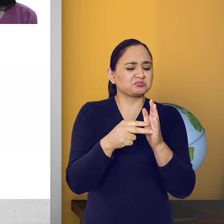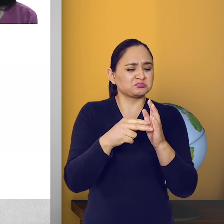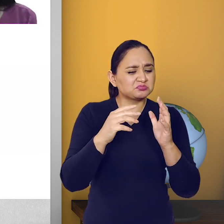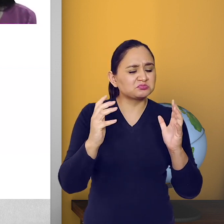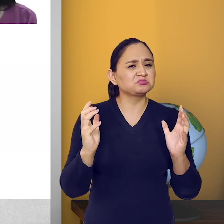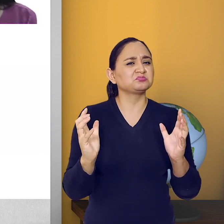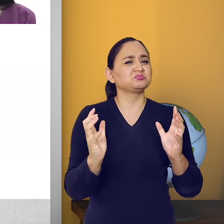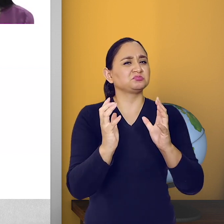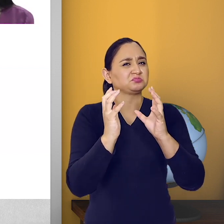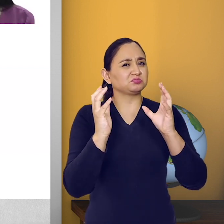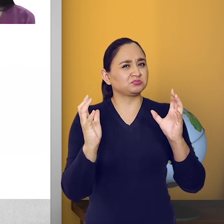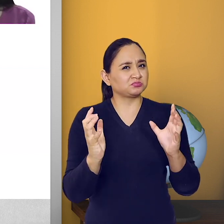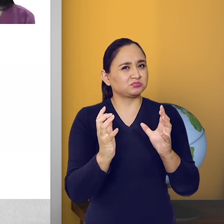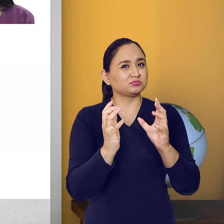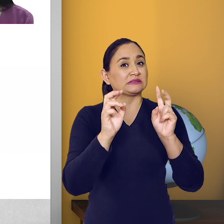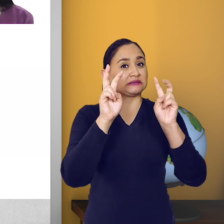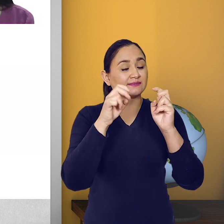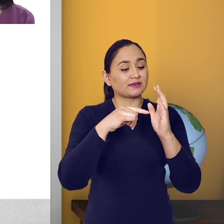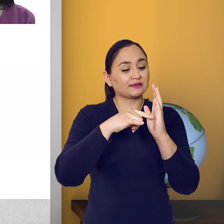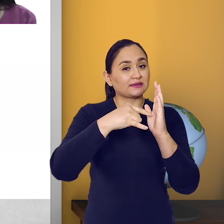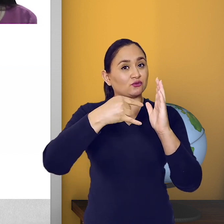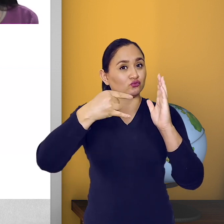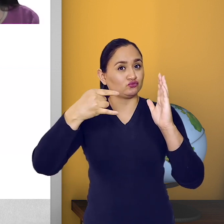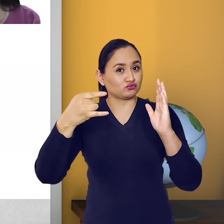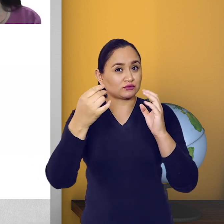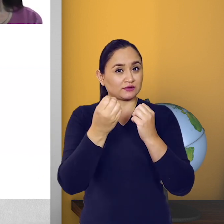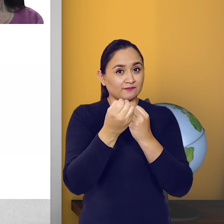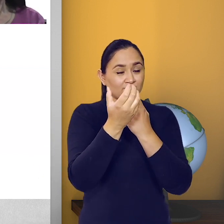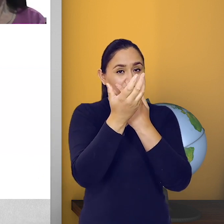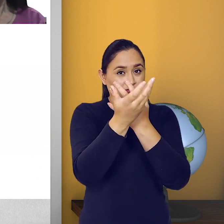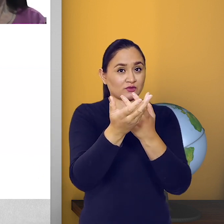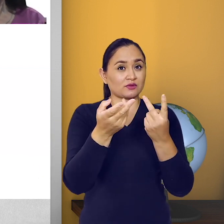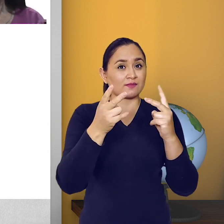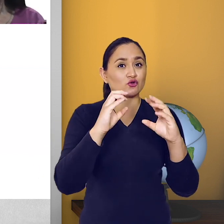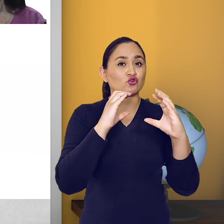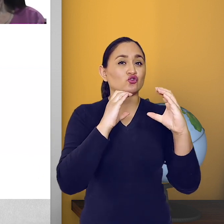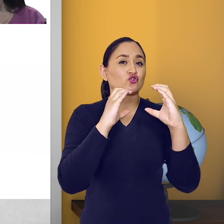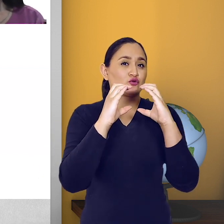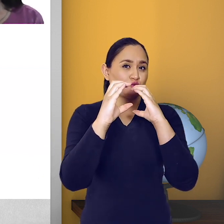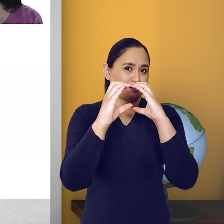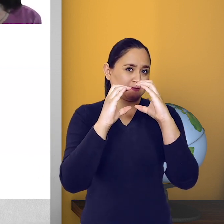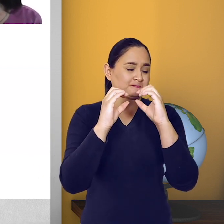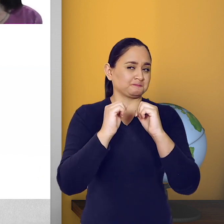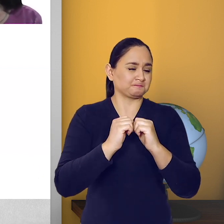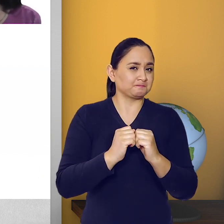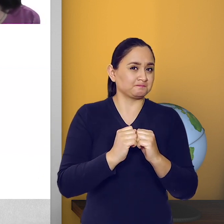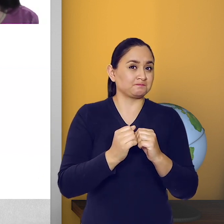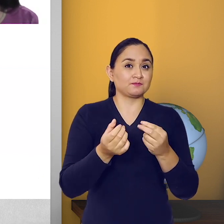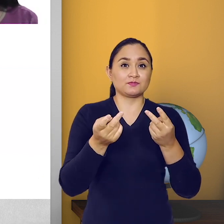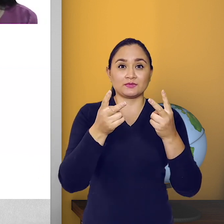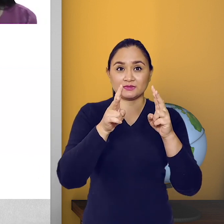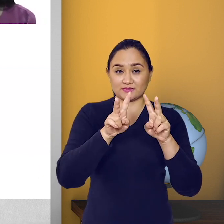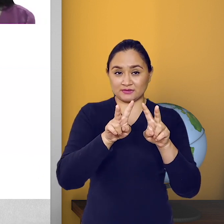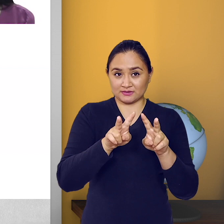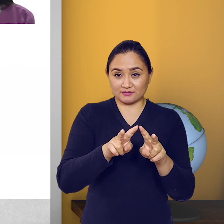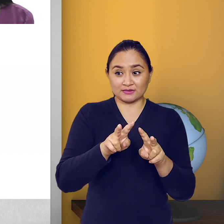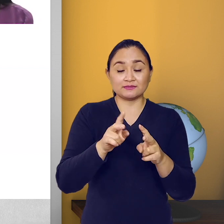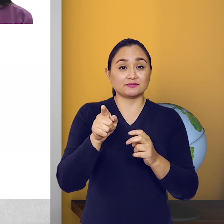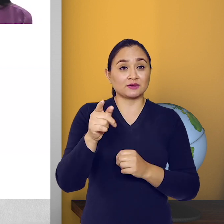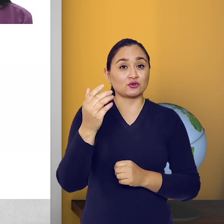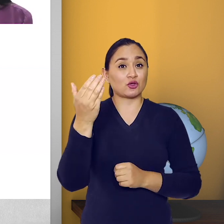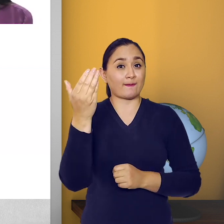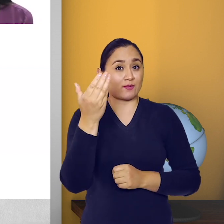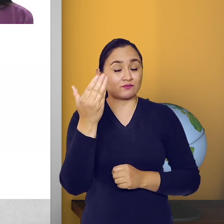que corresponde a tecnologías de la informática y la comunicación. Además de esto, en